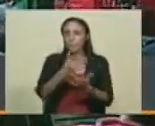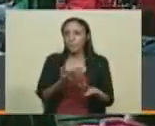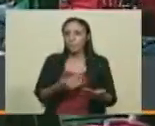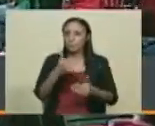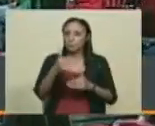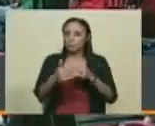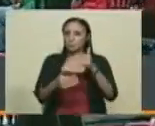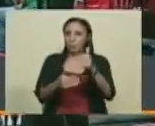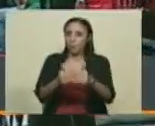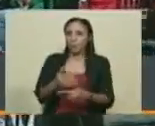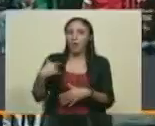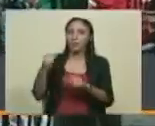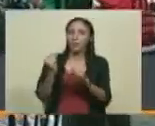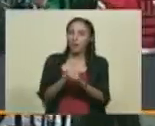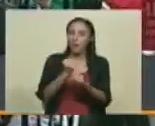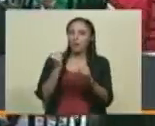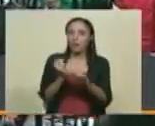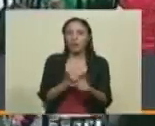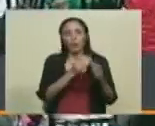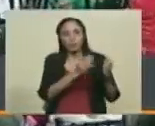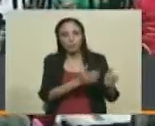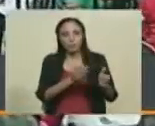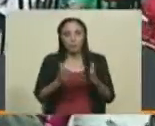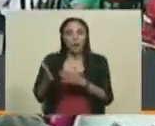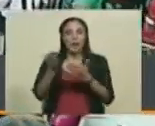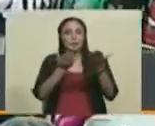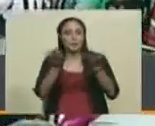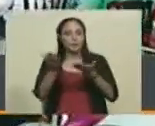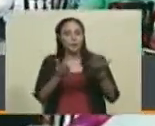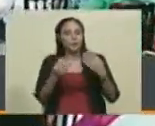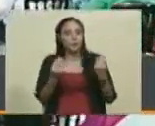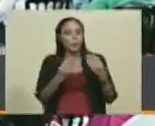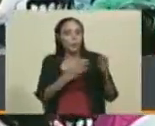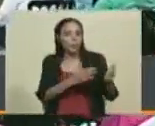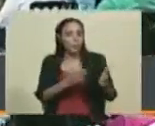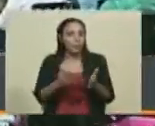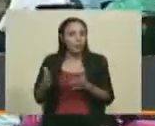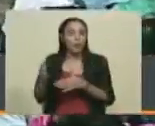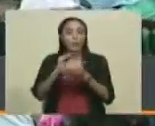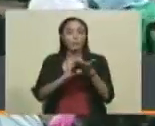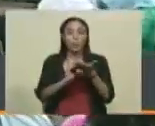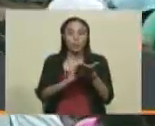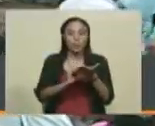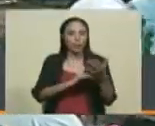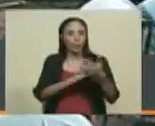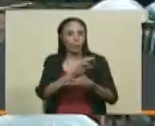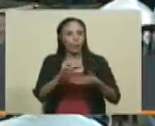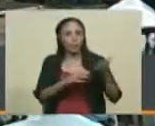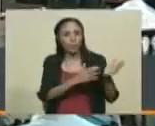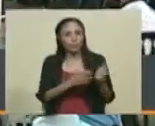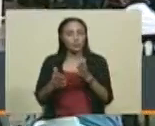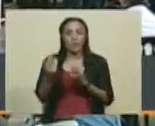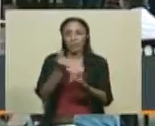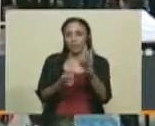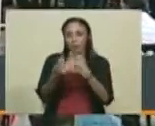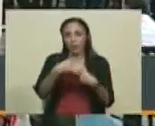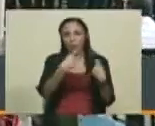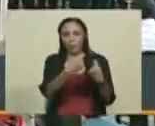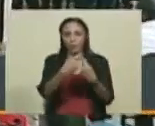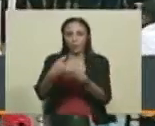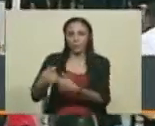llegó y fuimos trabajando y ordenando la logística, las soluciones, las inversiones,